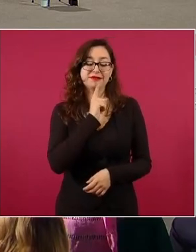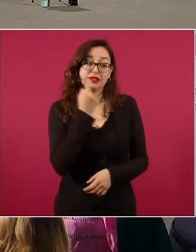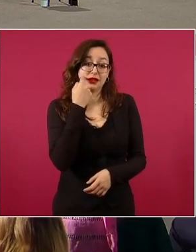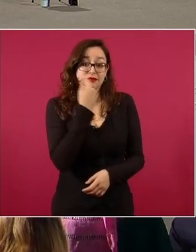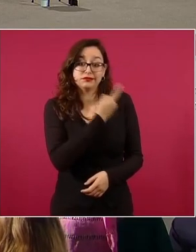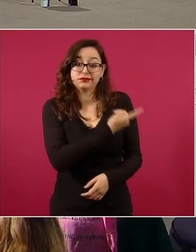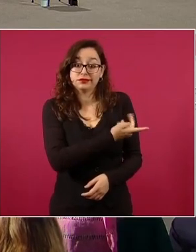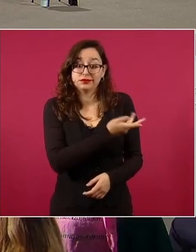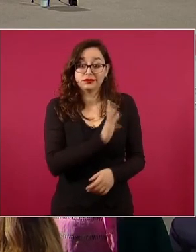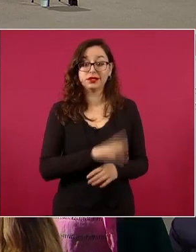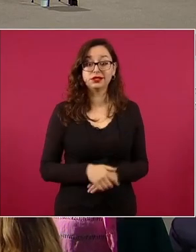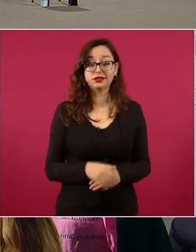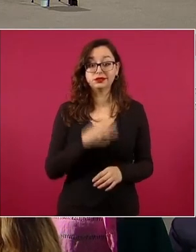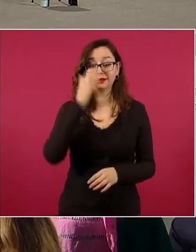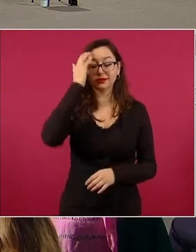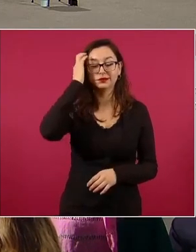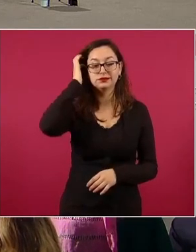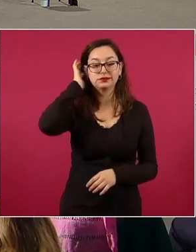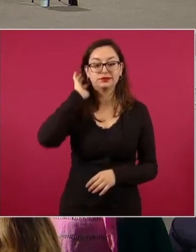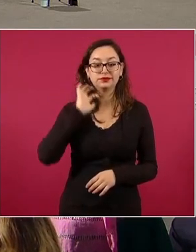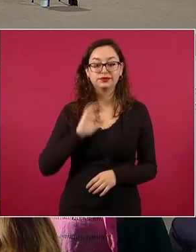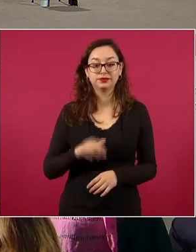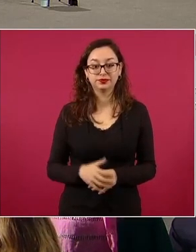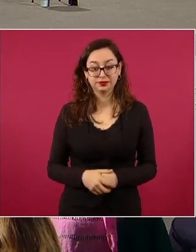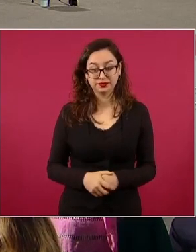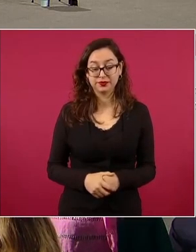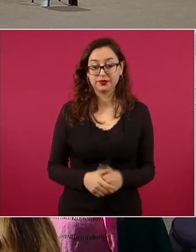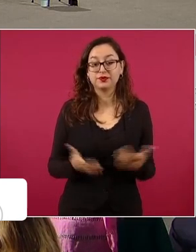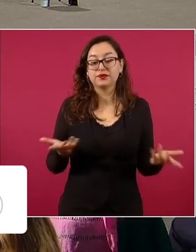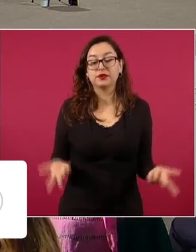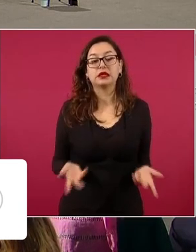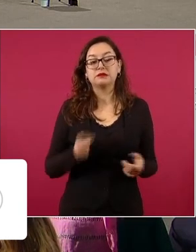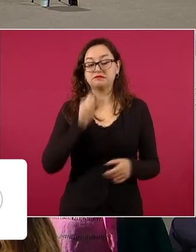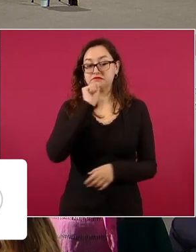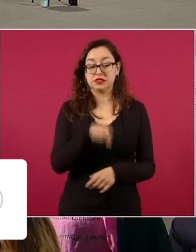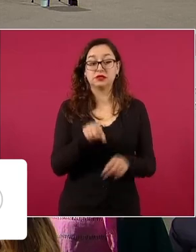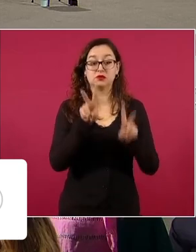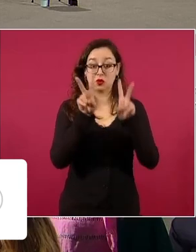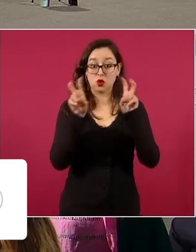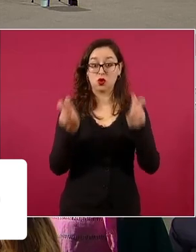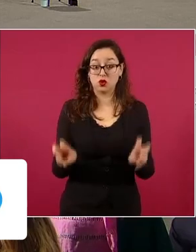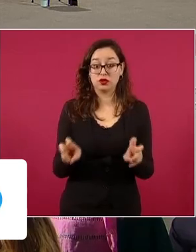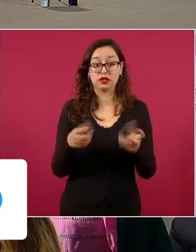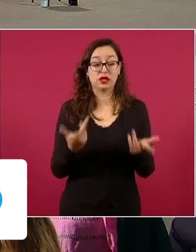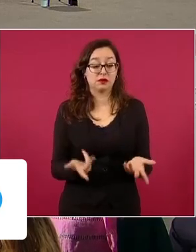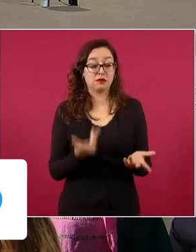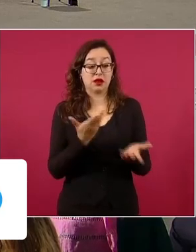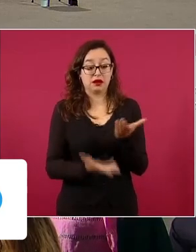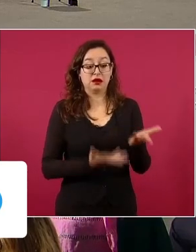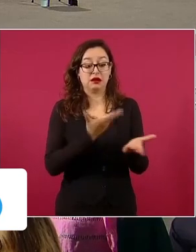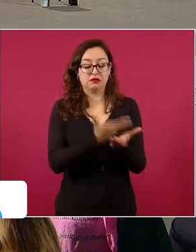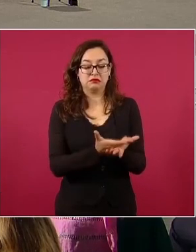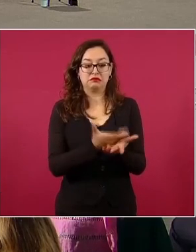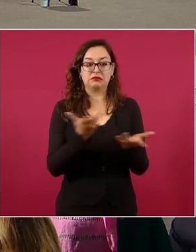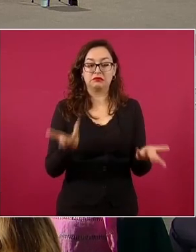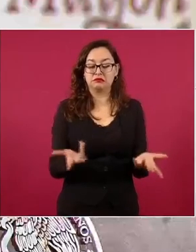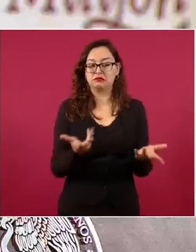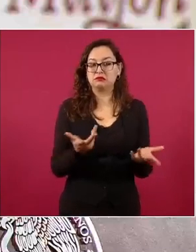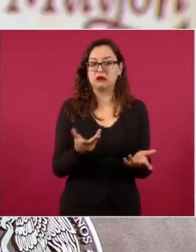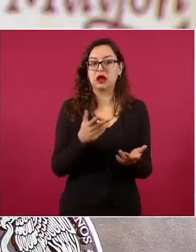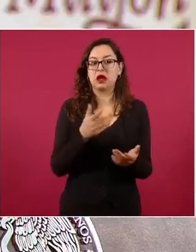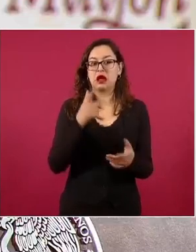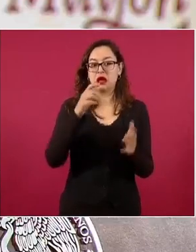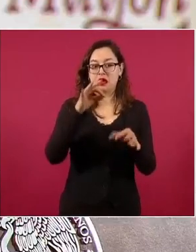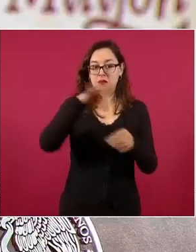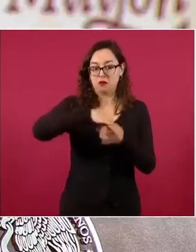Y bueno, ya para rematar con las mentiras sobre la reforma electoral, presentamos un video que hace un recuento puntual